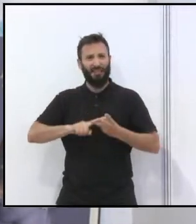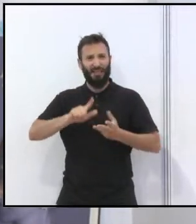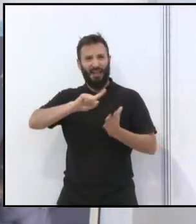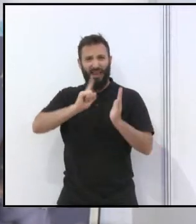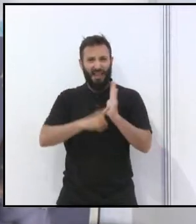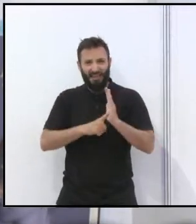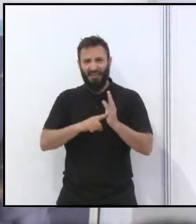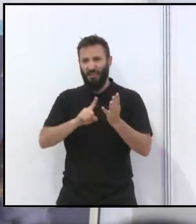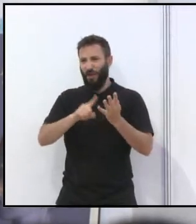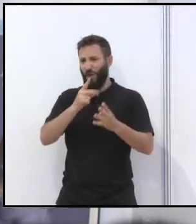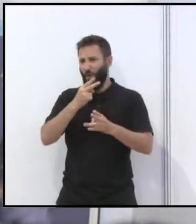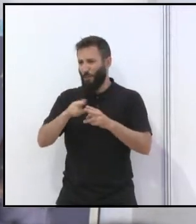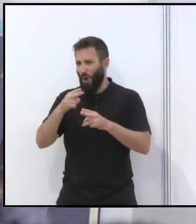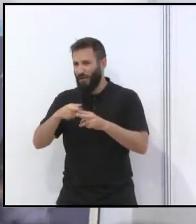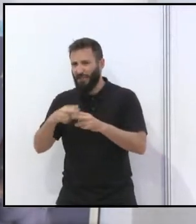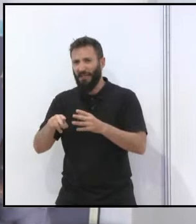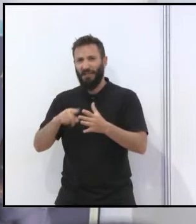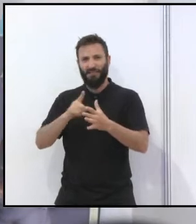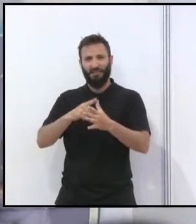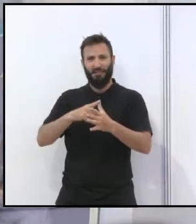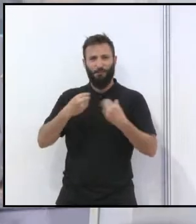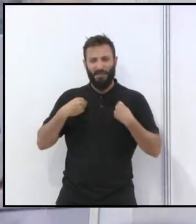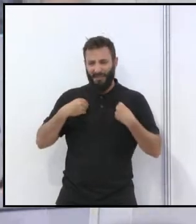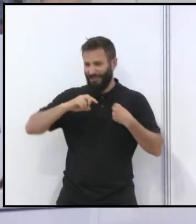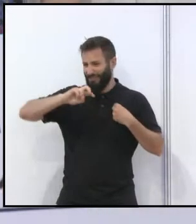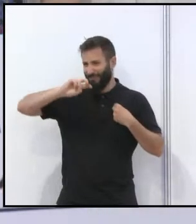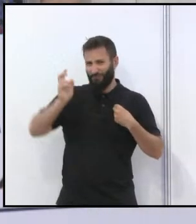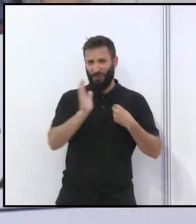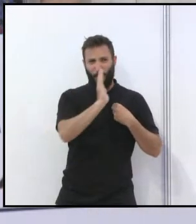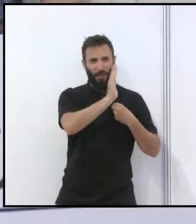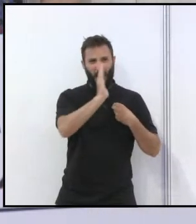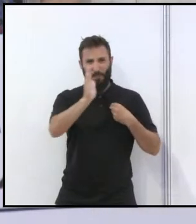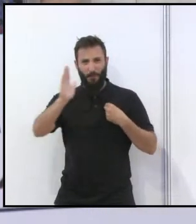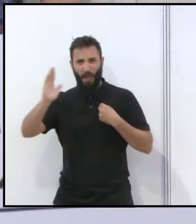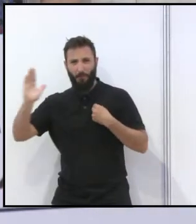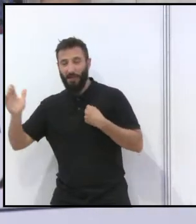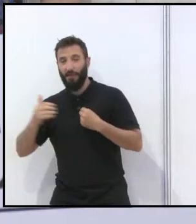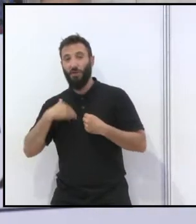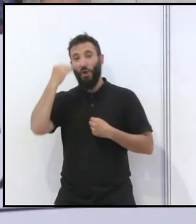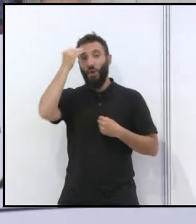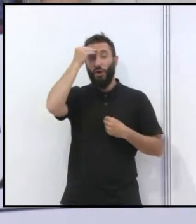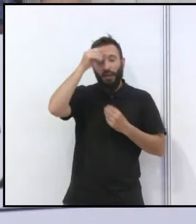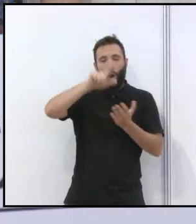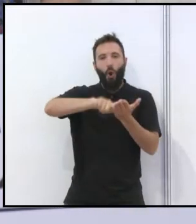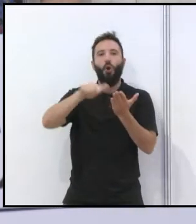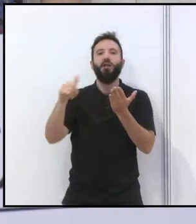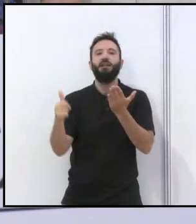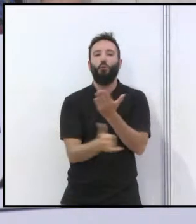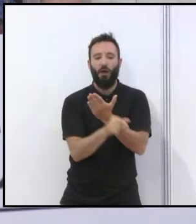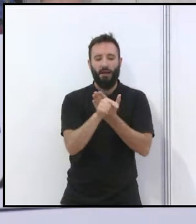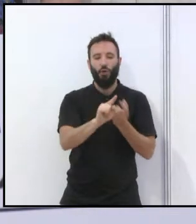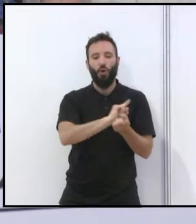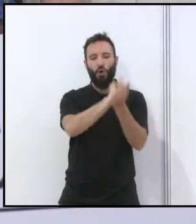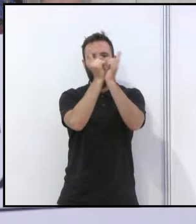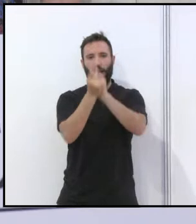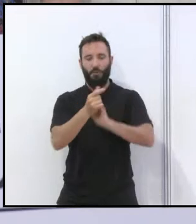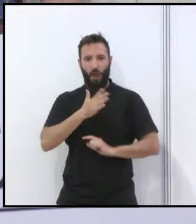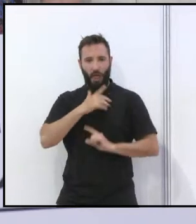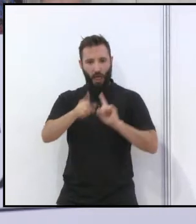legislativas, políticas, vitales. Creo que ese cambio en el lenguaje, creo que el cambio, y además yo cada vez lo noto